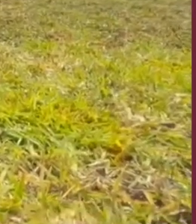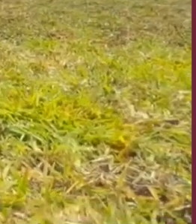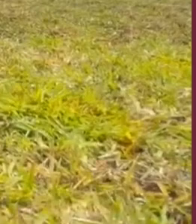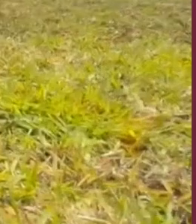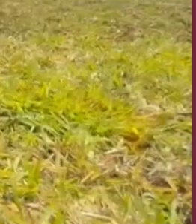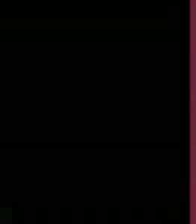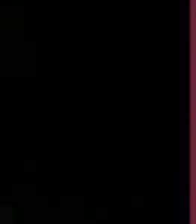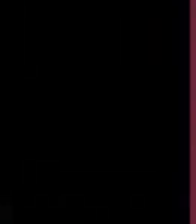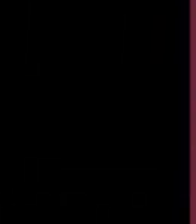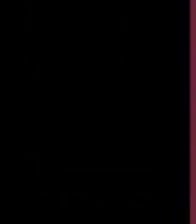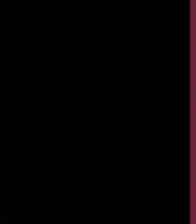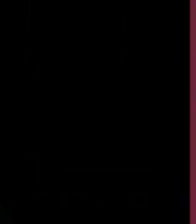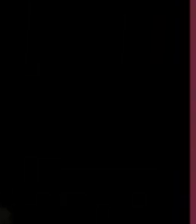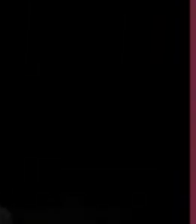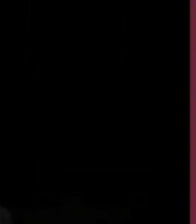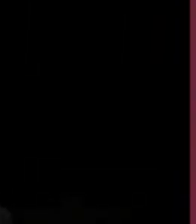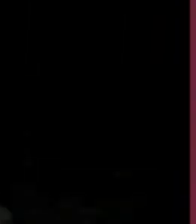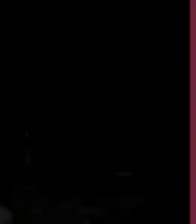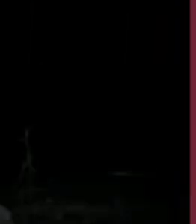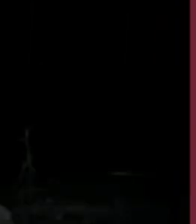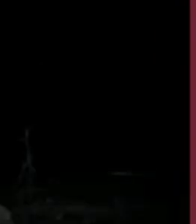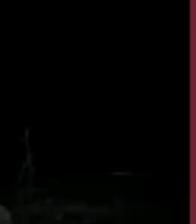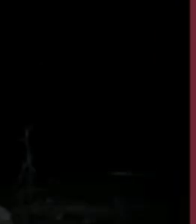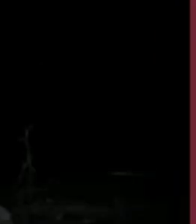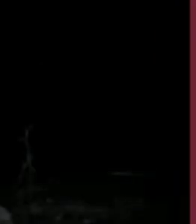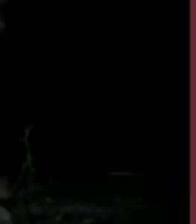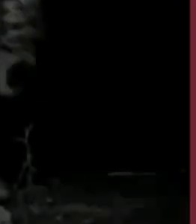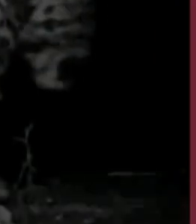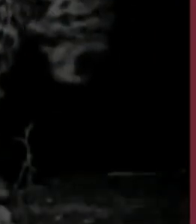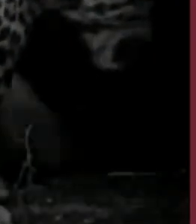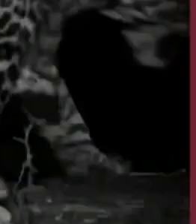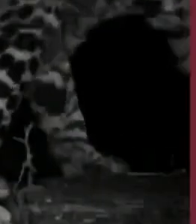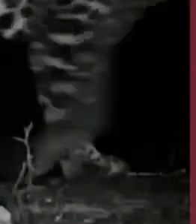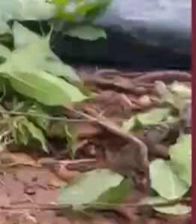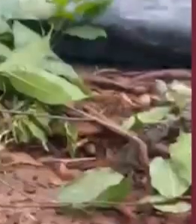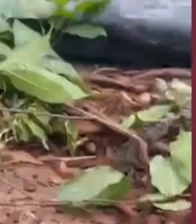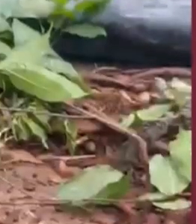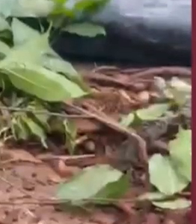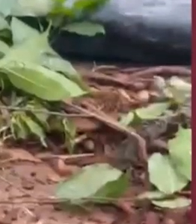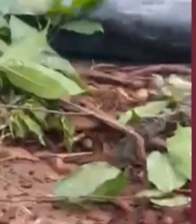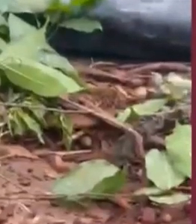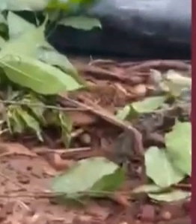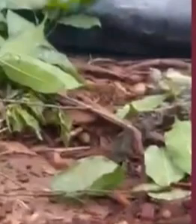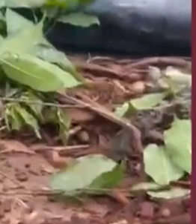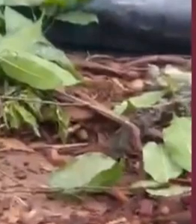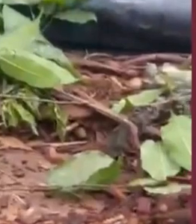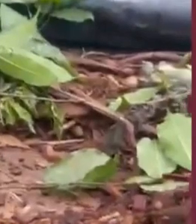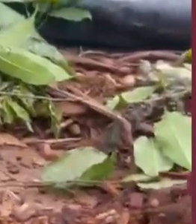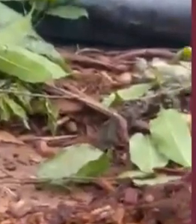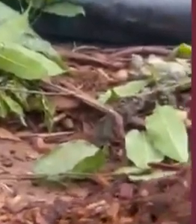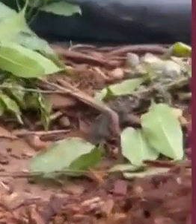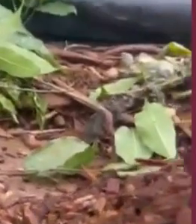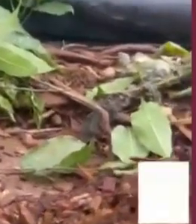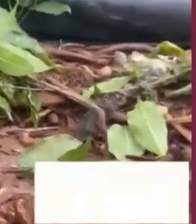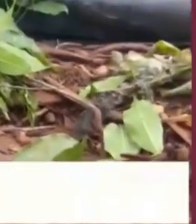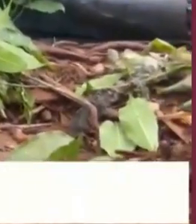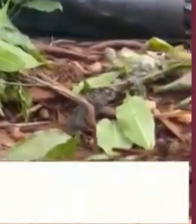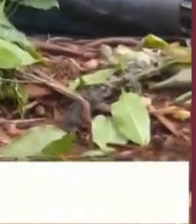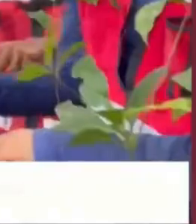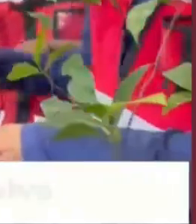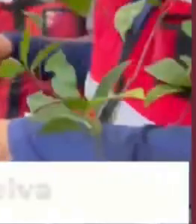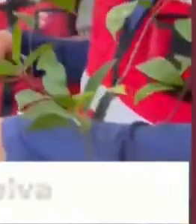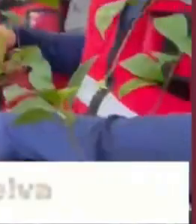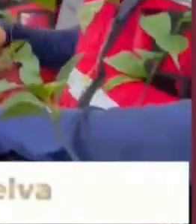energética, acorde a las recomendaciones y mejores prácticas de la Organización Internacional de Aviación Civil, OASI.